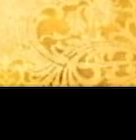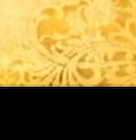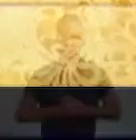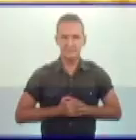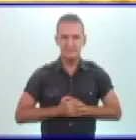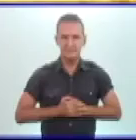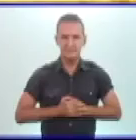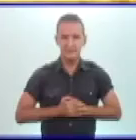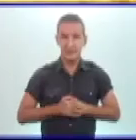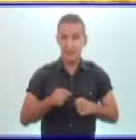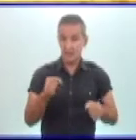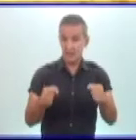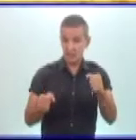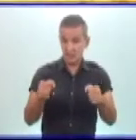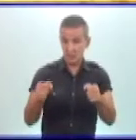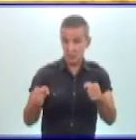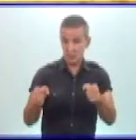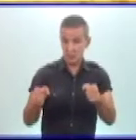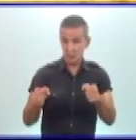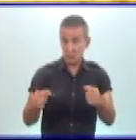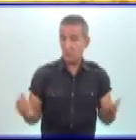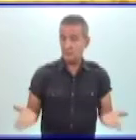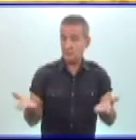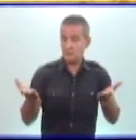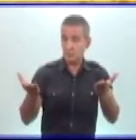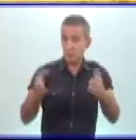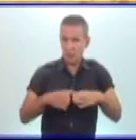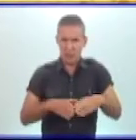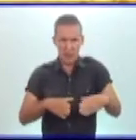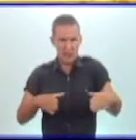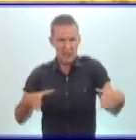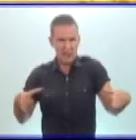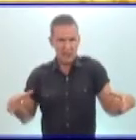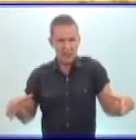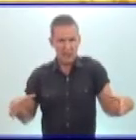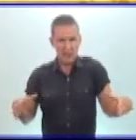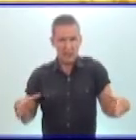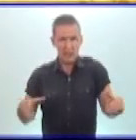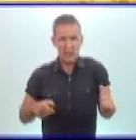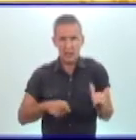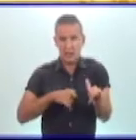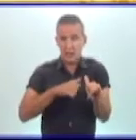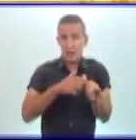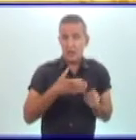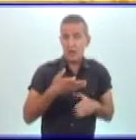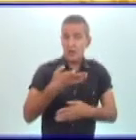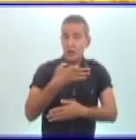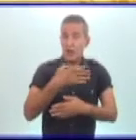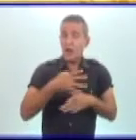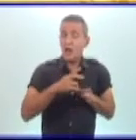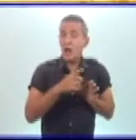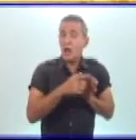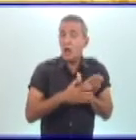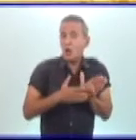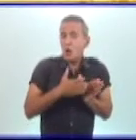El transporte también se desarrolló ampliamente desde las primeras locomotoras hasta los actuales aviones.